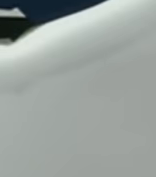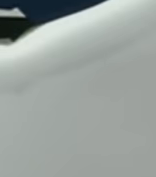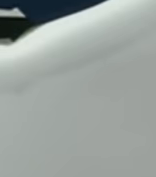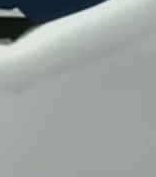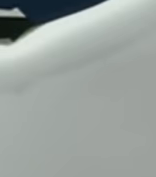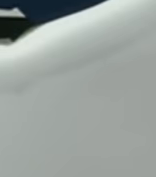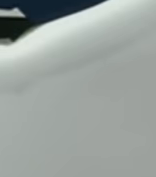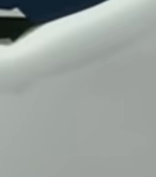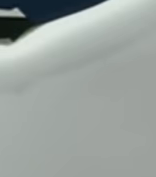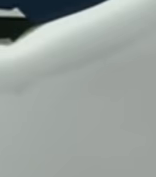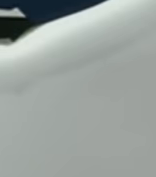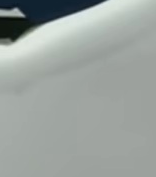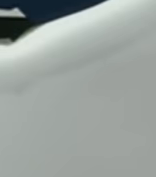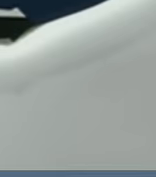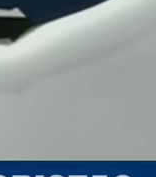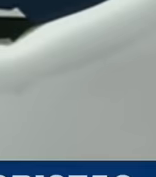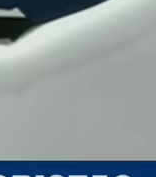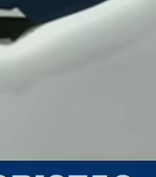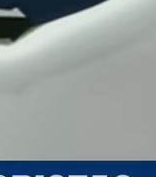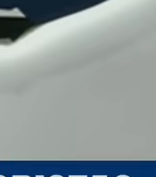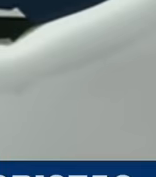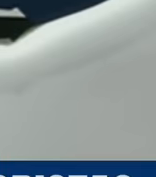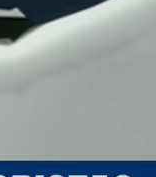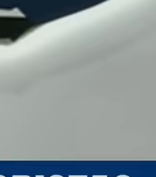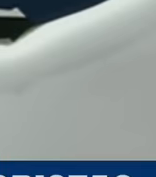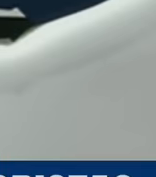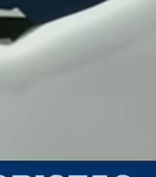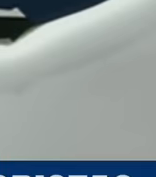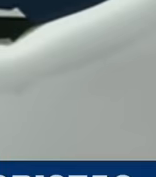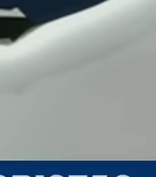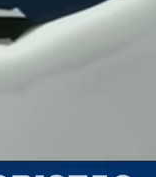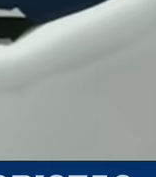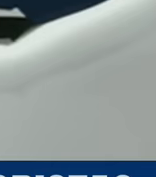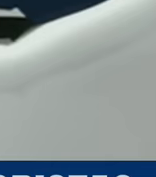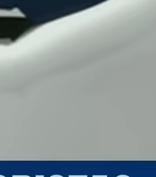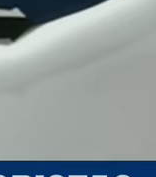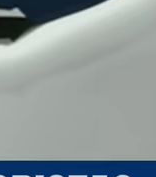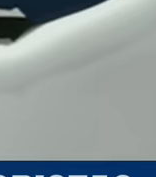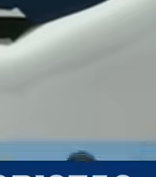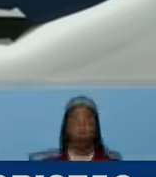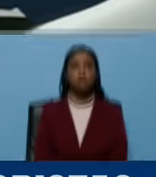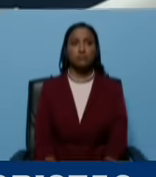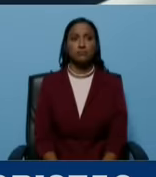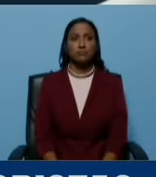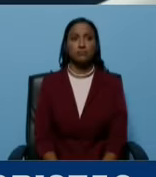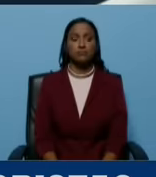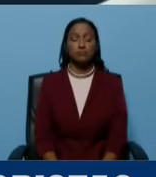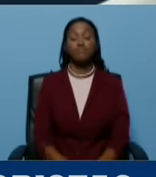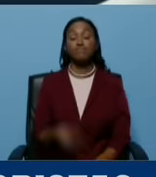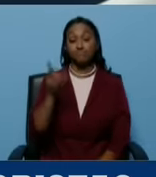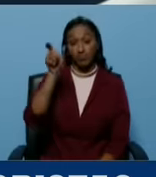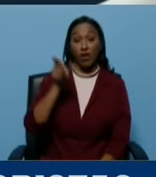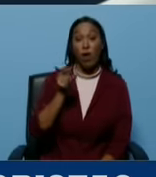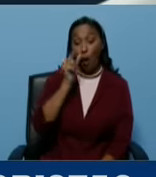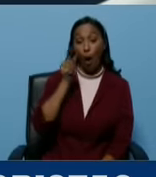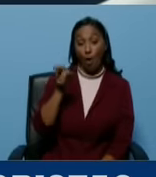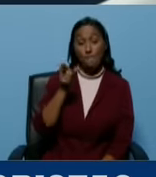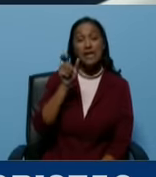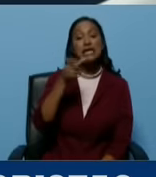Nuevamente aparece el nombre de este criminal Gilbert Caro, que le hemos abierto